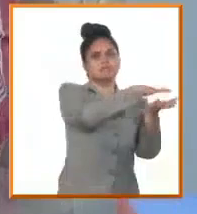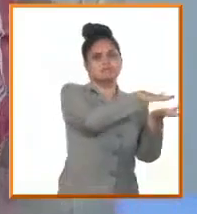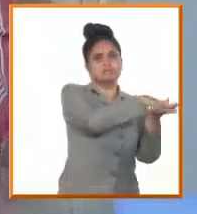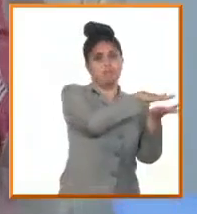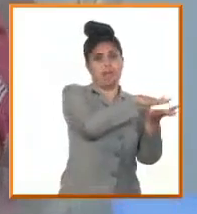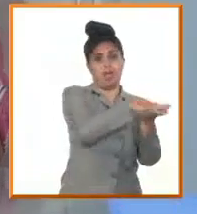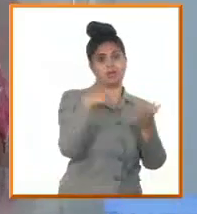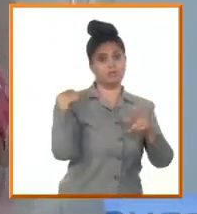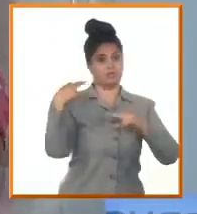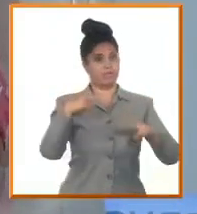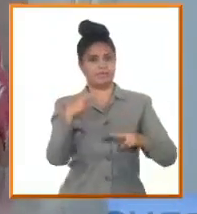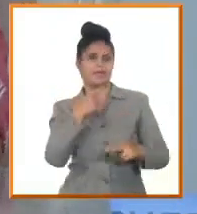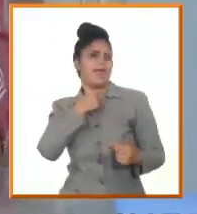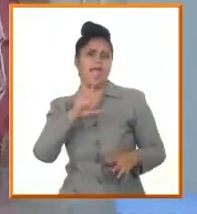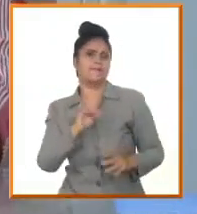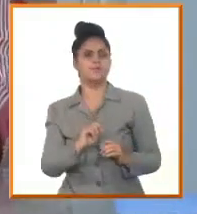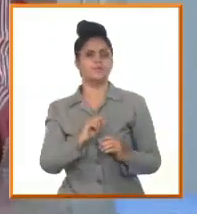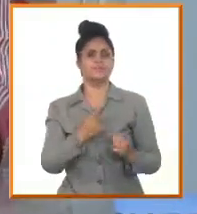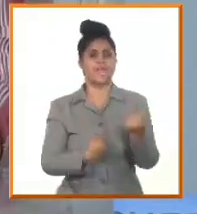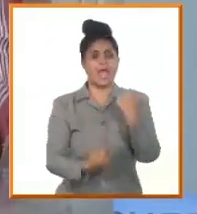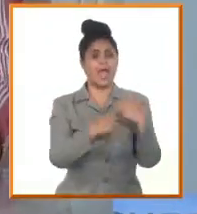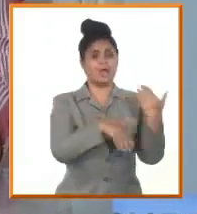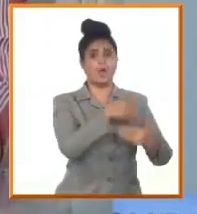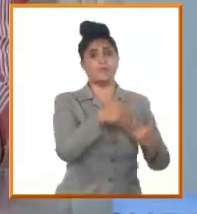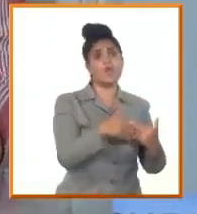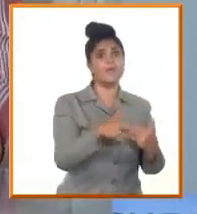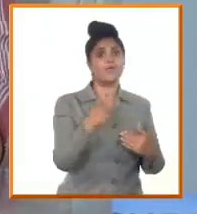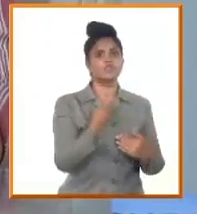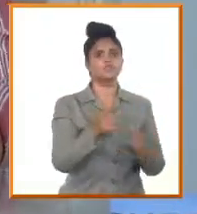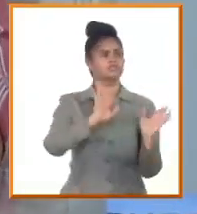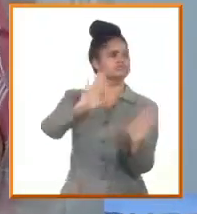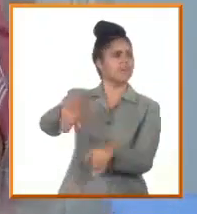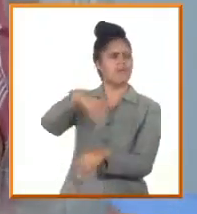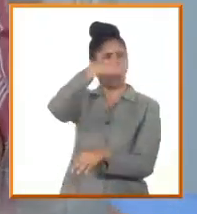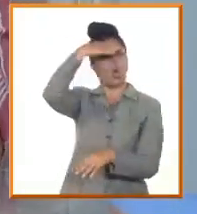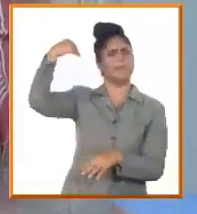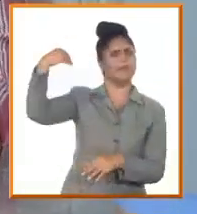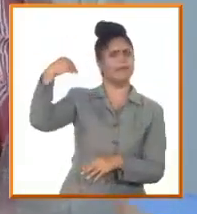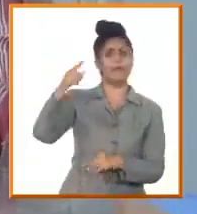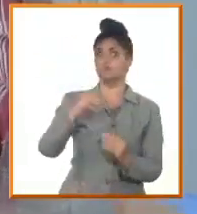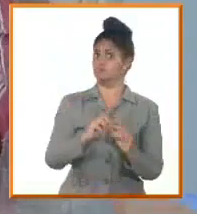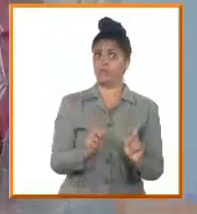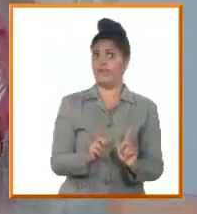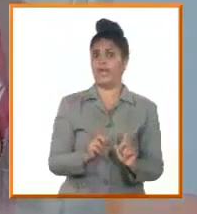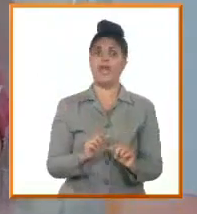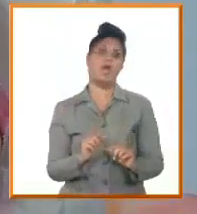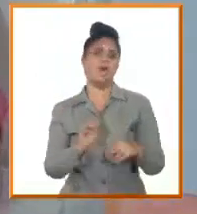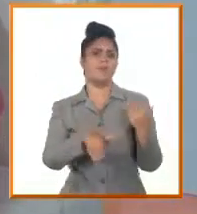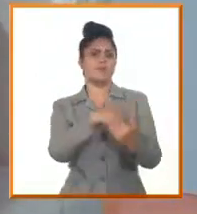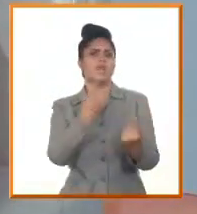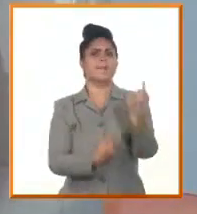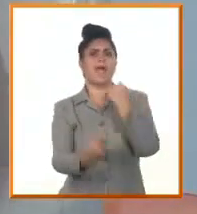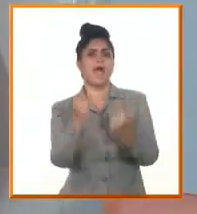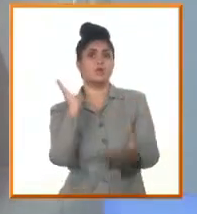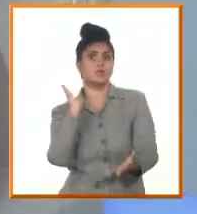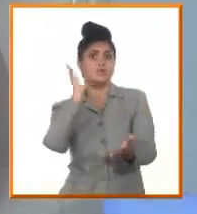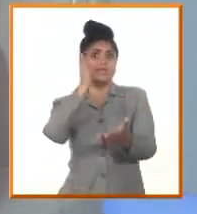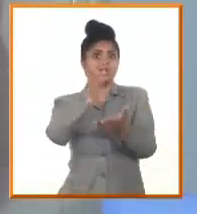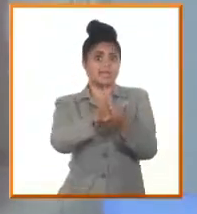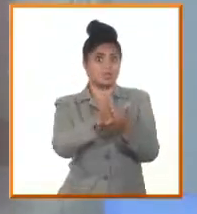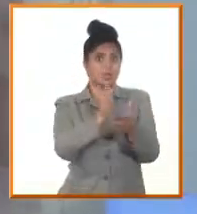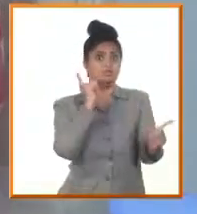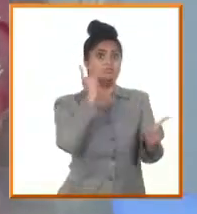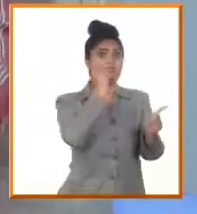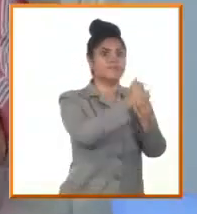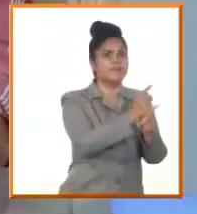que cuando hay un problema hay que tocarlo con la mano cuando usted tiene que estar tocando con la mano cada vez que hay un problema el problema que resuelve un problema por aquí y